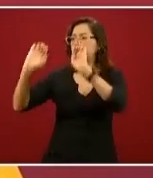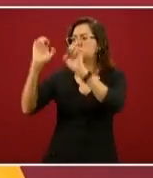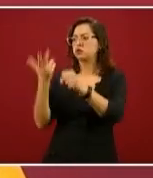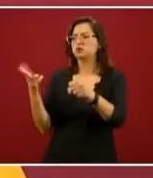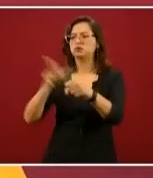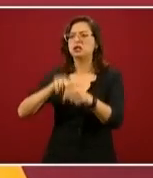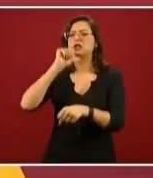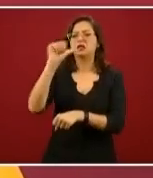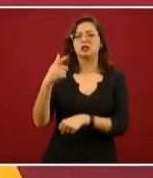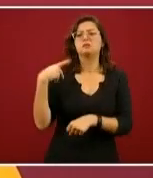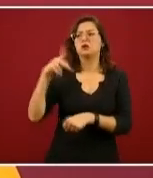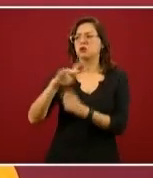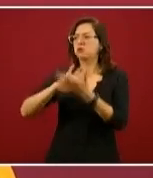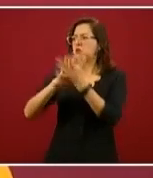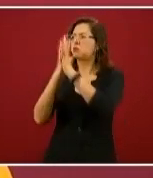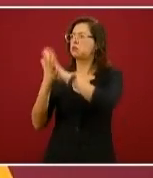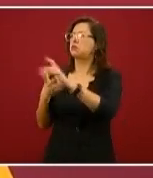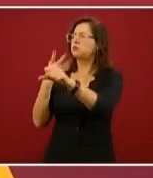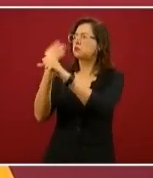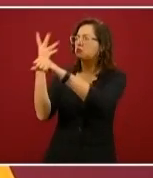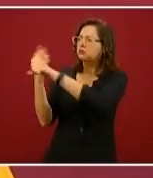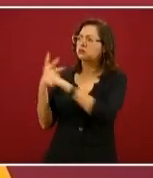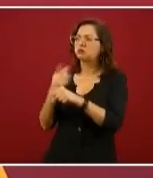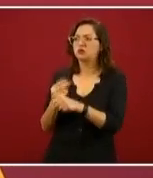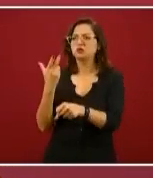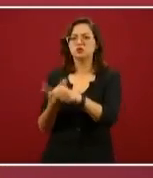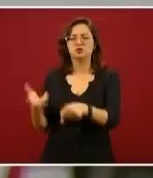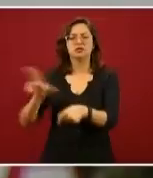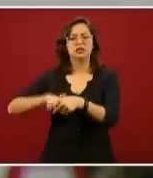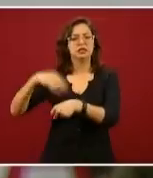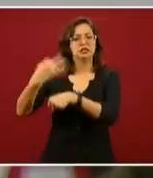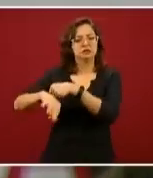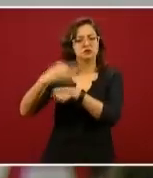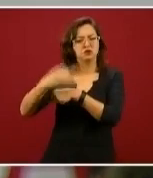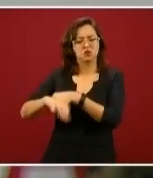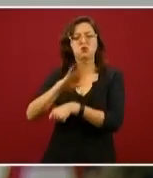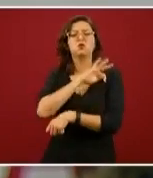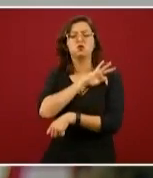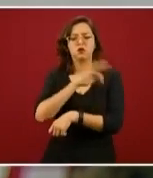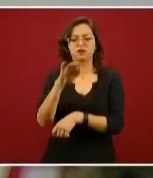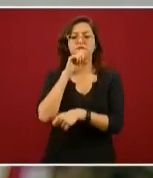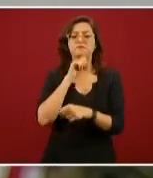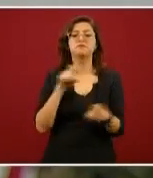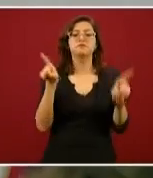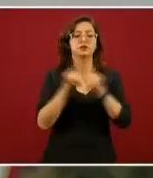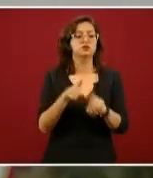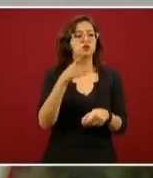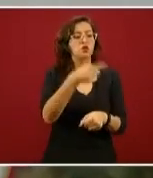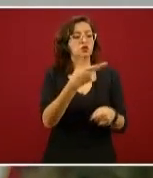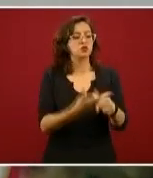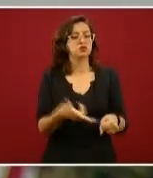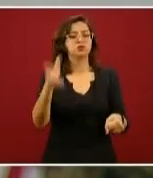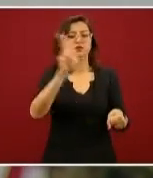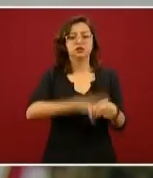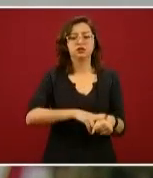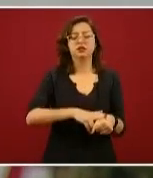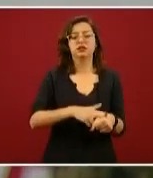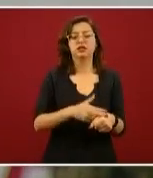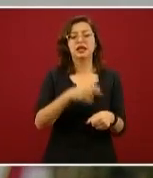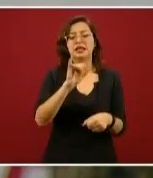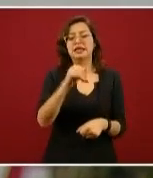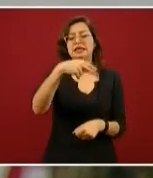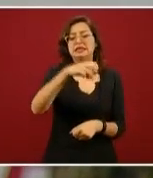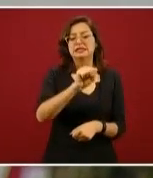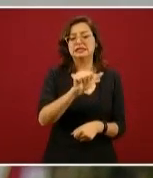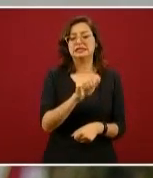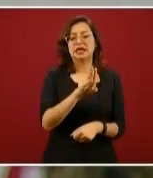como instalaciones sanitarias y los hospitales que pertenecen al sector salud que vamos a operar. Estos